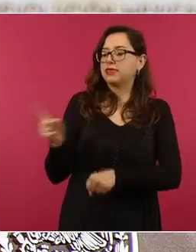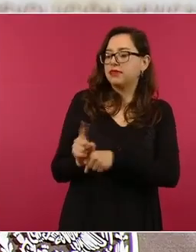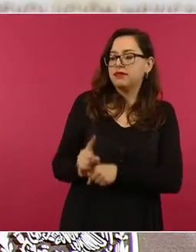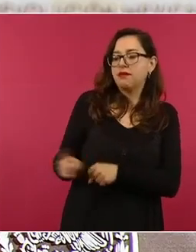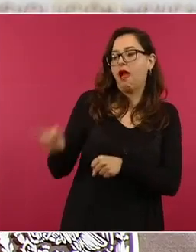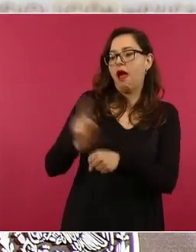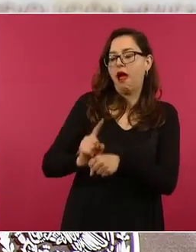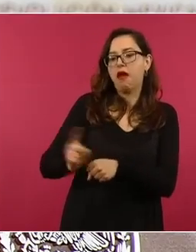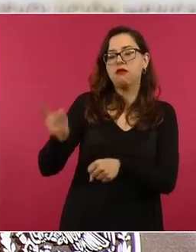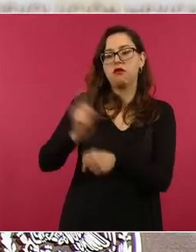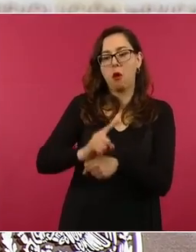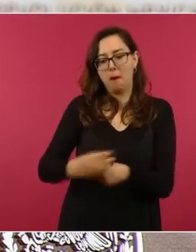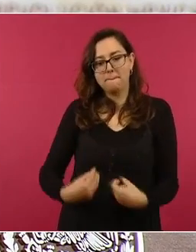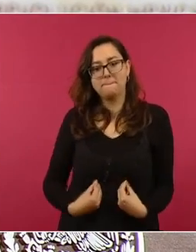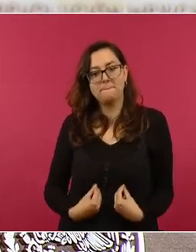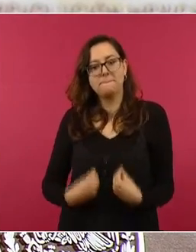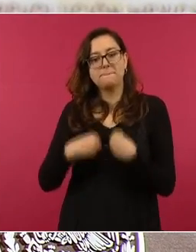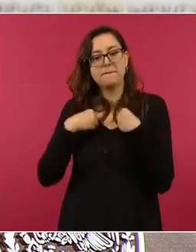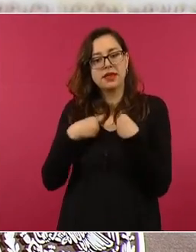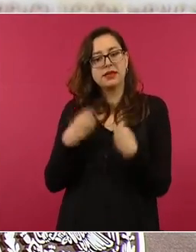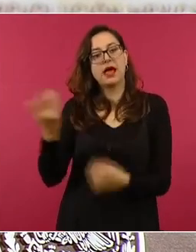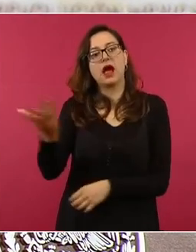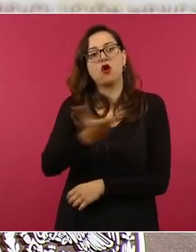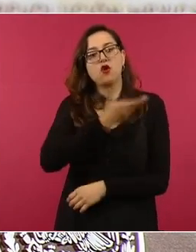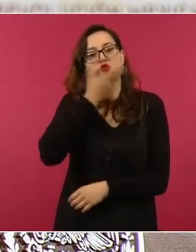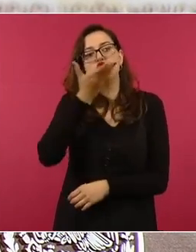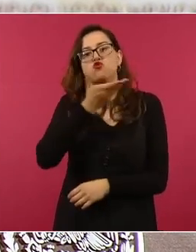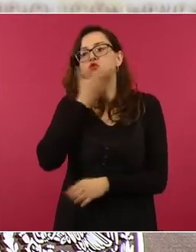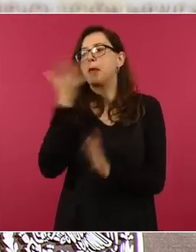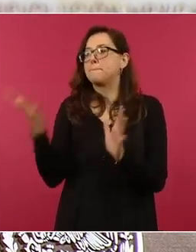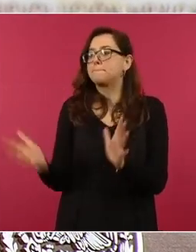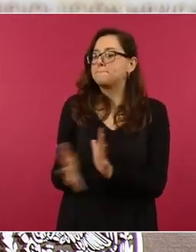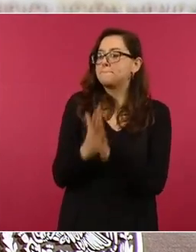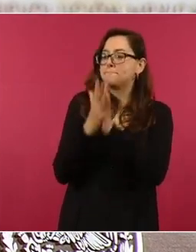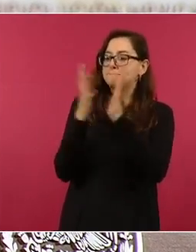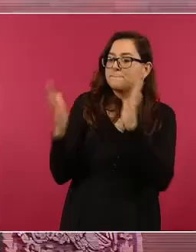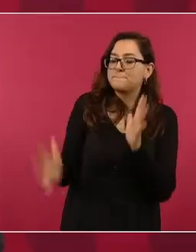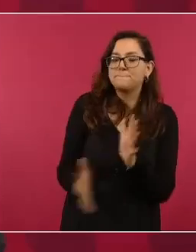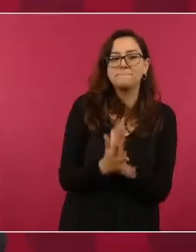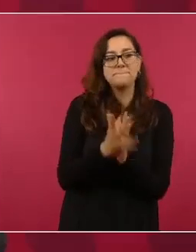Entonces, necesitamos la democracia participativa.